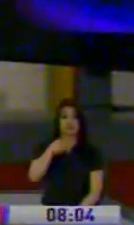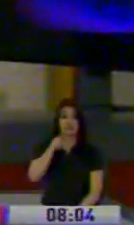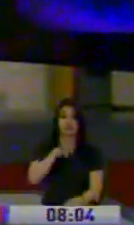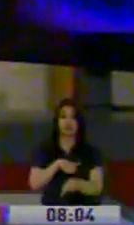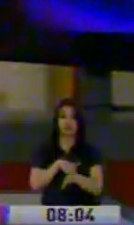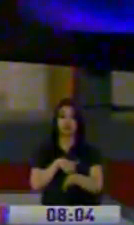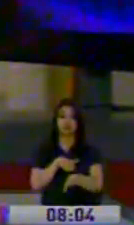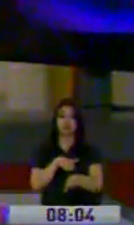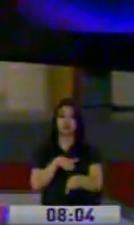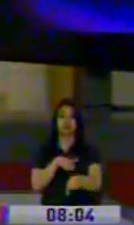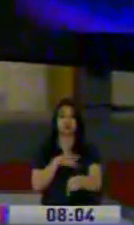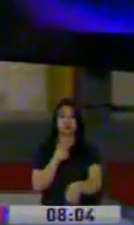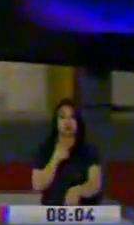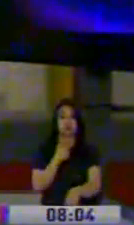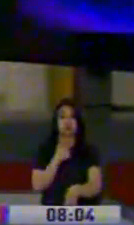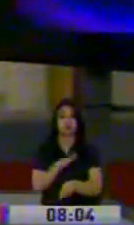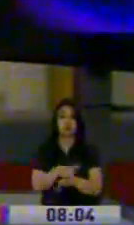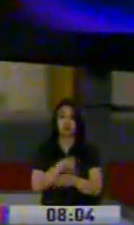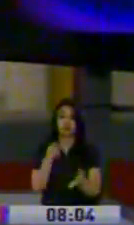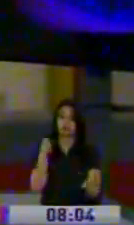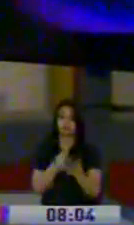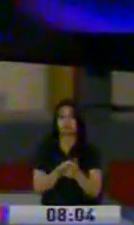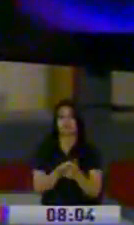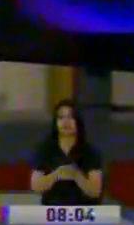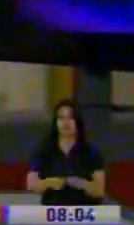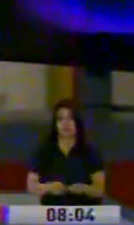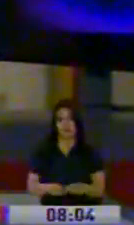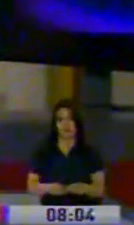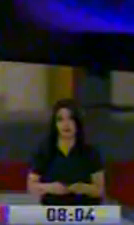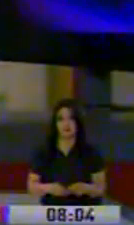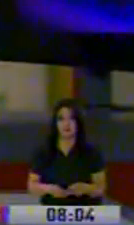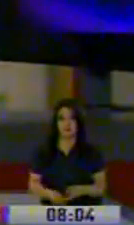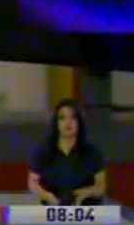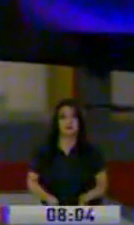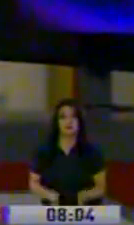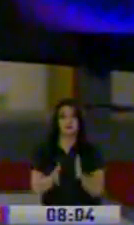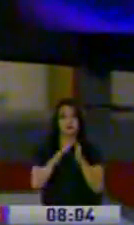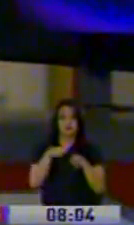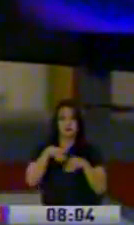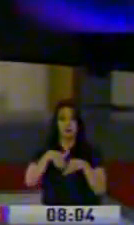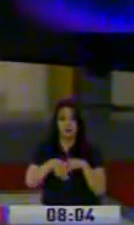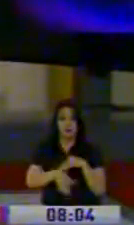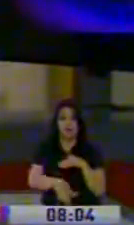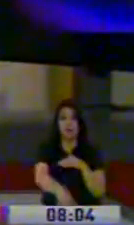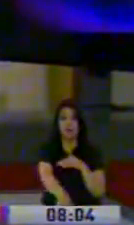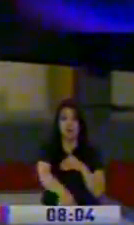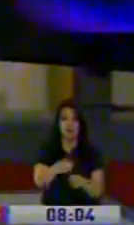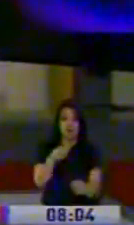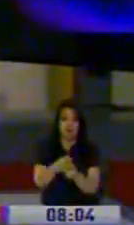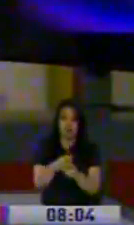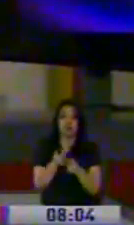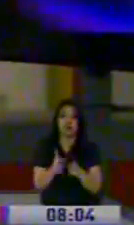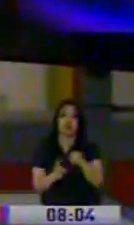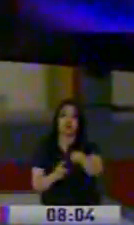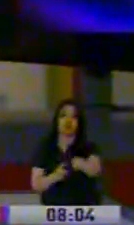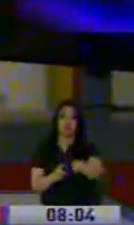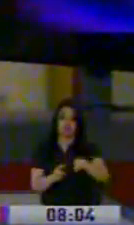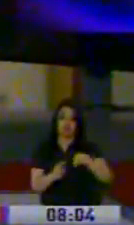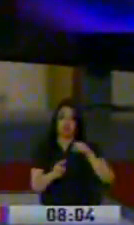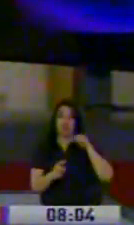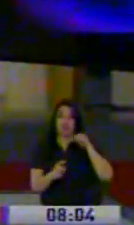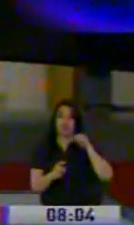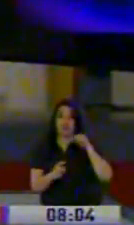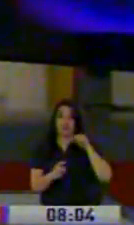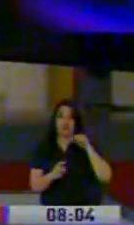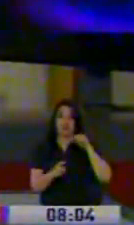siendo afectados por el tránsito, no solamente en la vía de bajada donde ha existido este accidente, sino de subida producto de